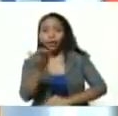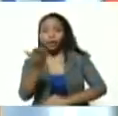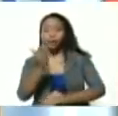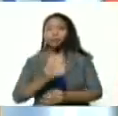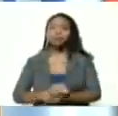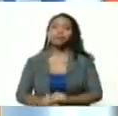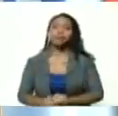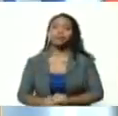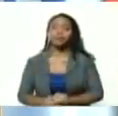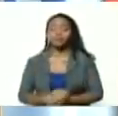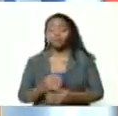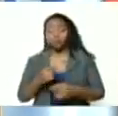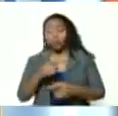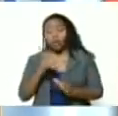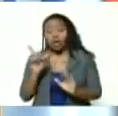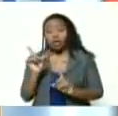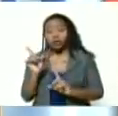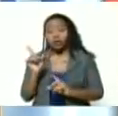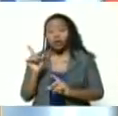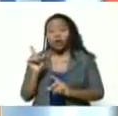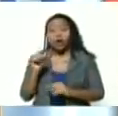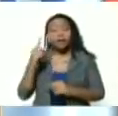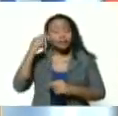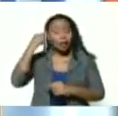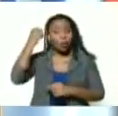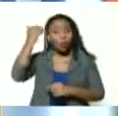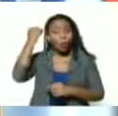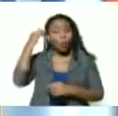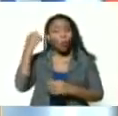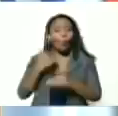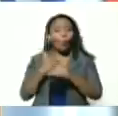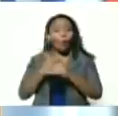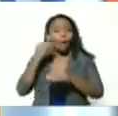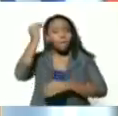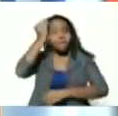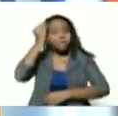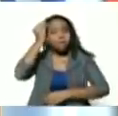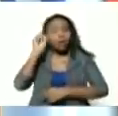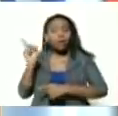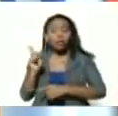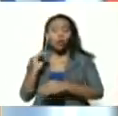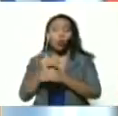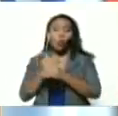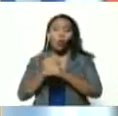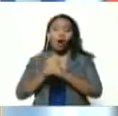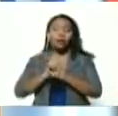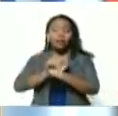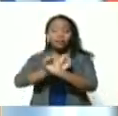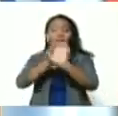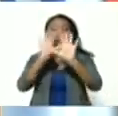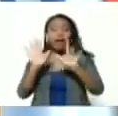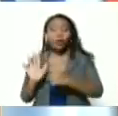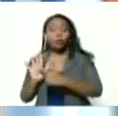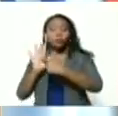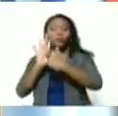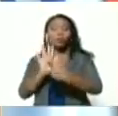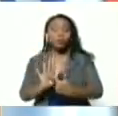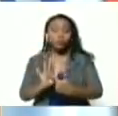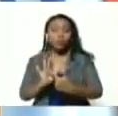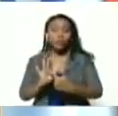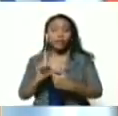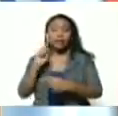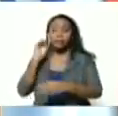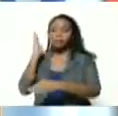obviamente pedagógico, pero al mismo tiempo de una clara señal de